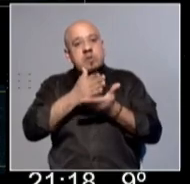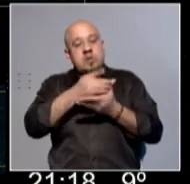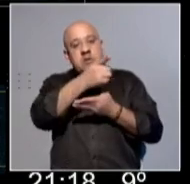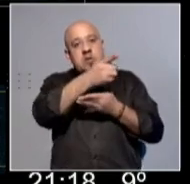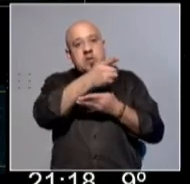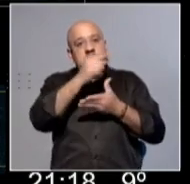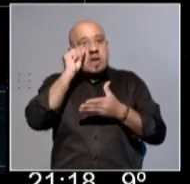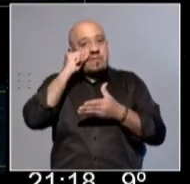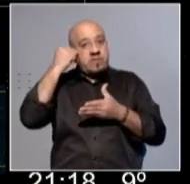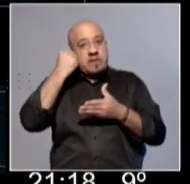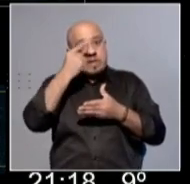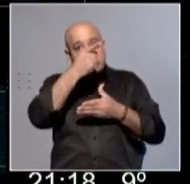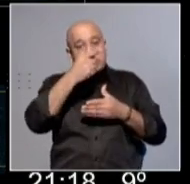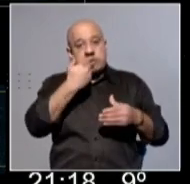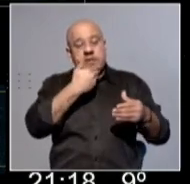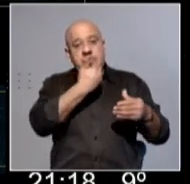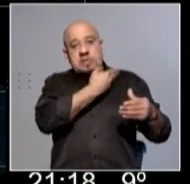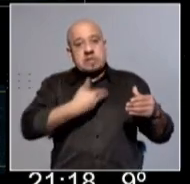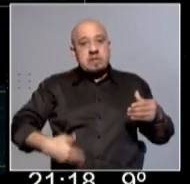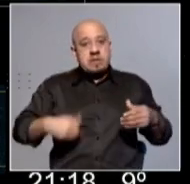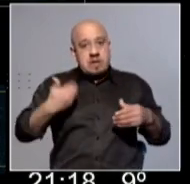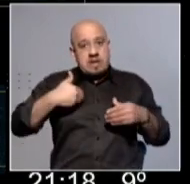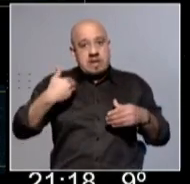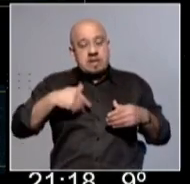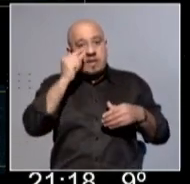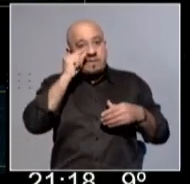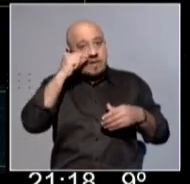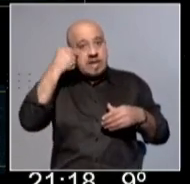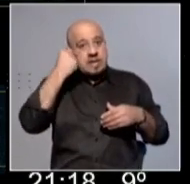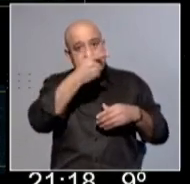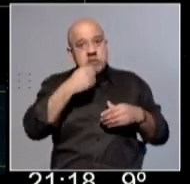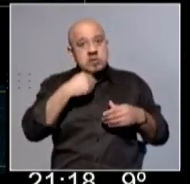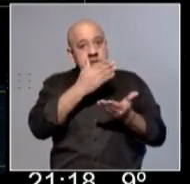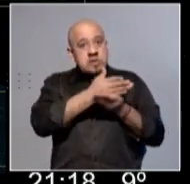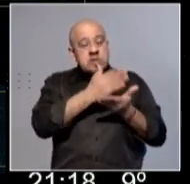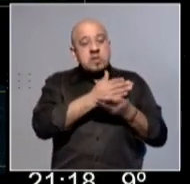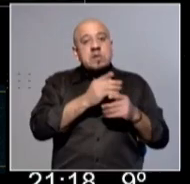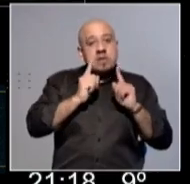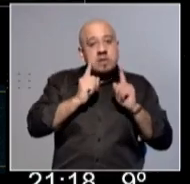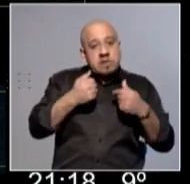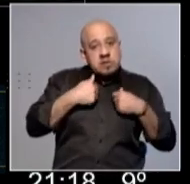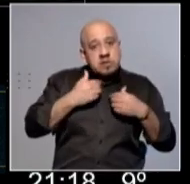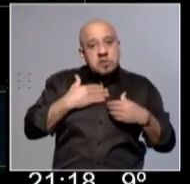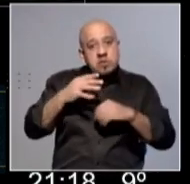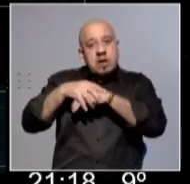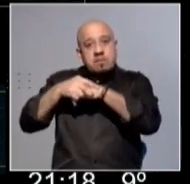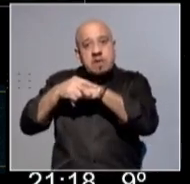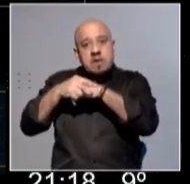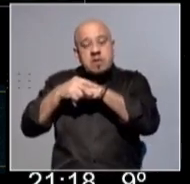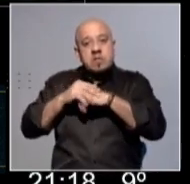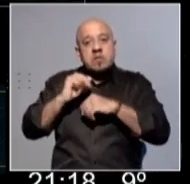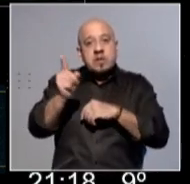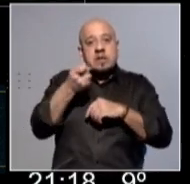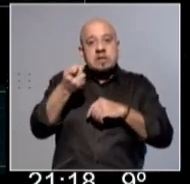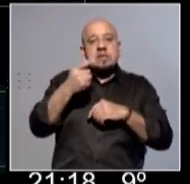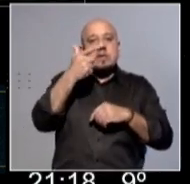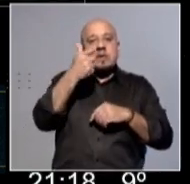de Argentina, de Alberto Fernández, pero también fui amigo personal del expresidente Raúl